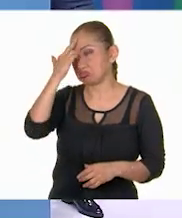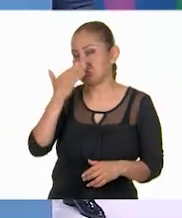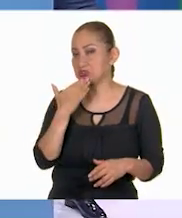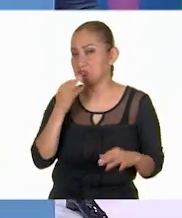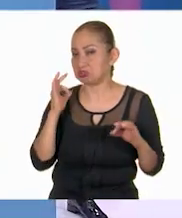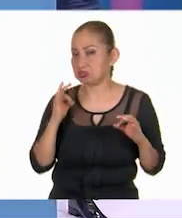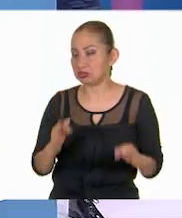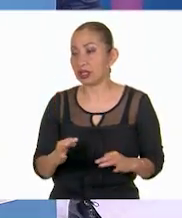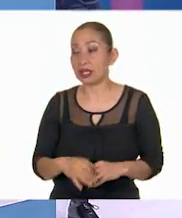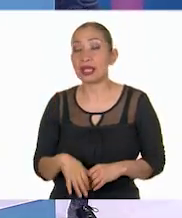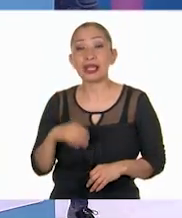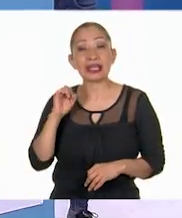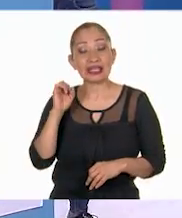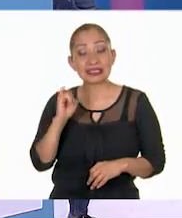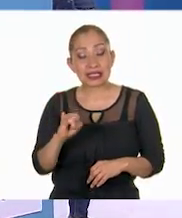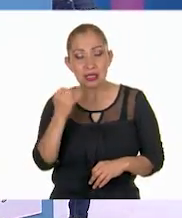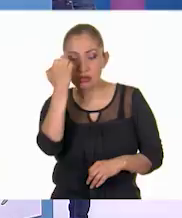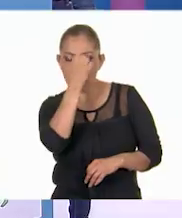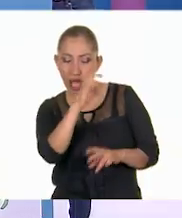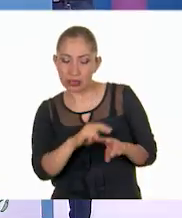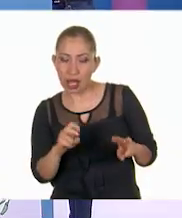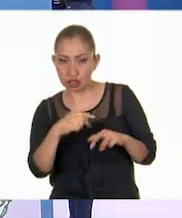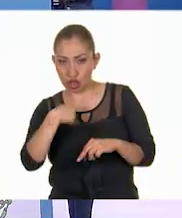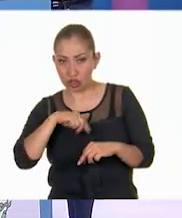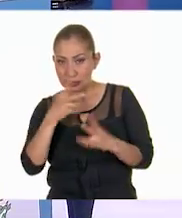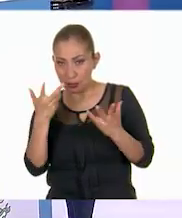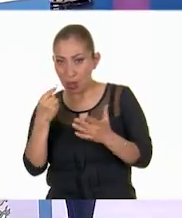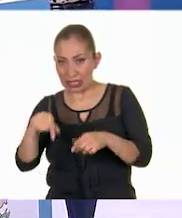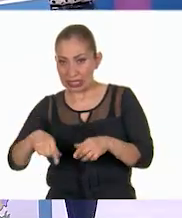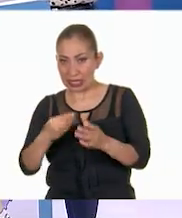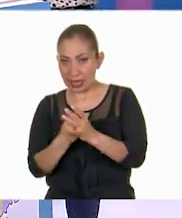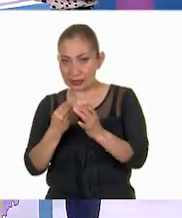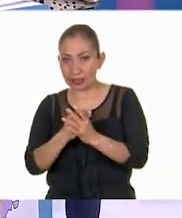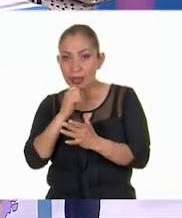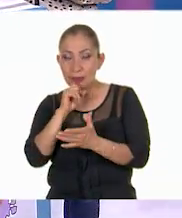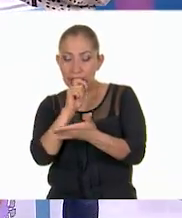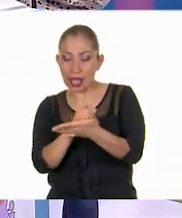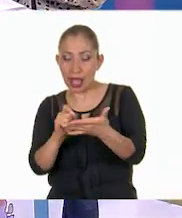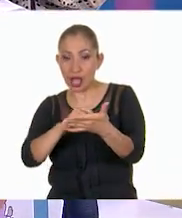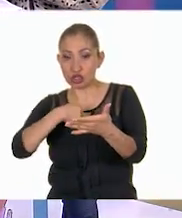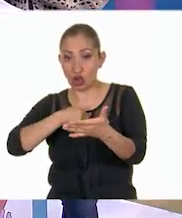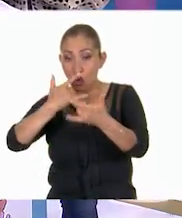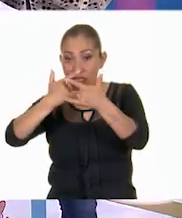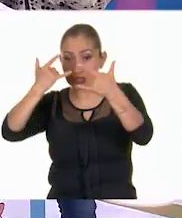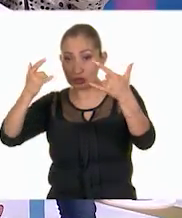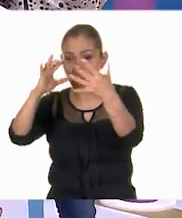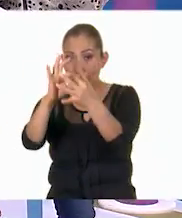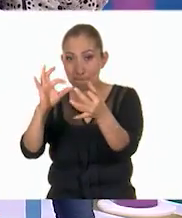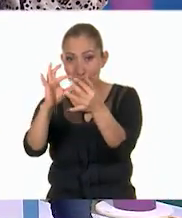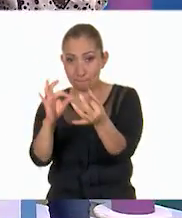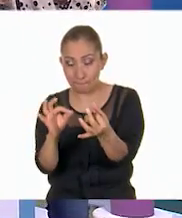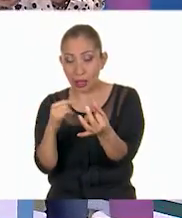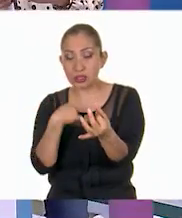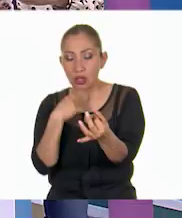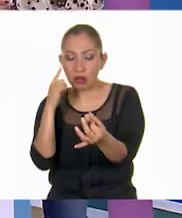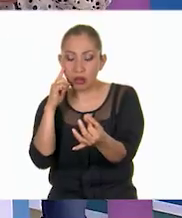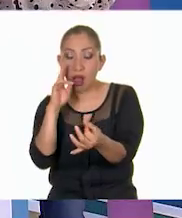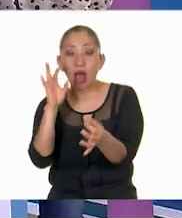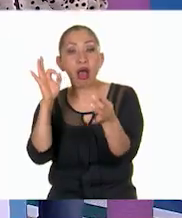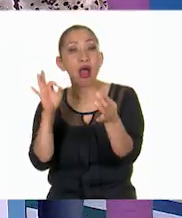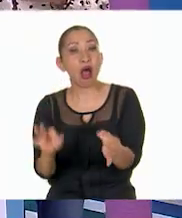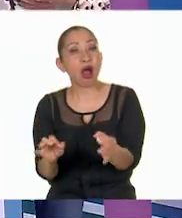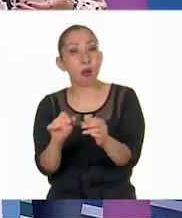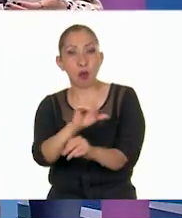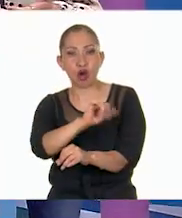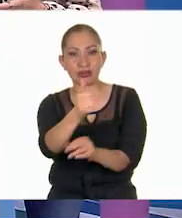muy bien. Tanto los análisis que realizamos en clase como la escritura de mi propio relato histórico me permitieron comprobar que,